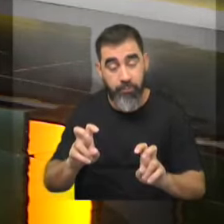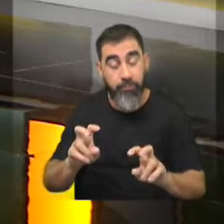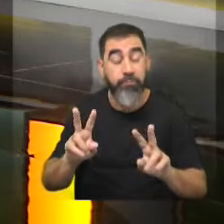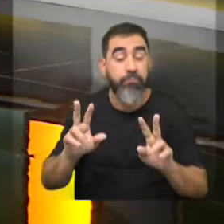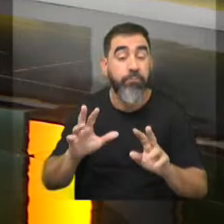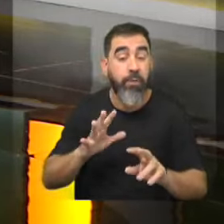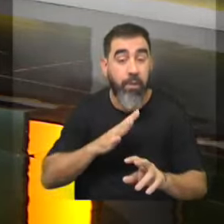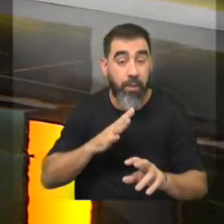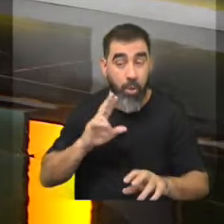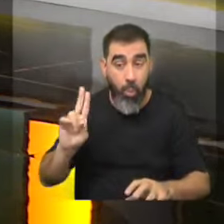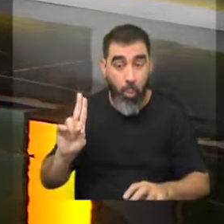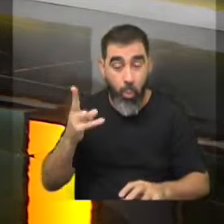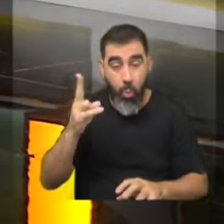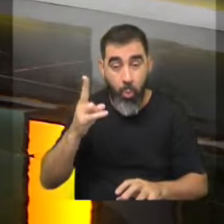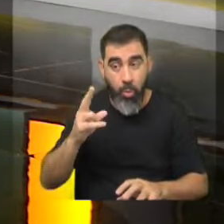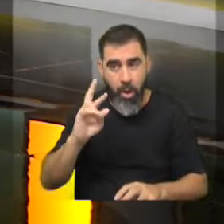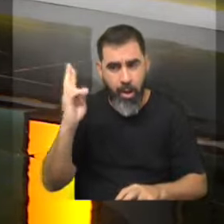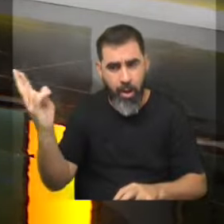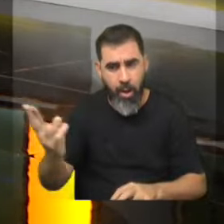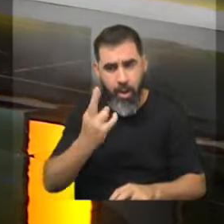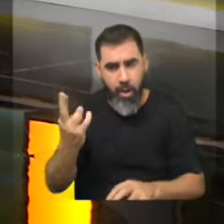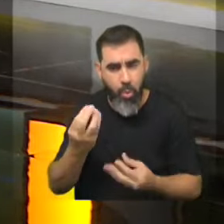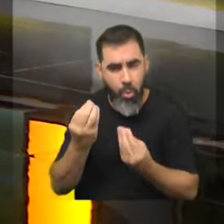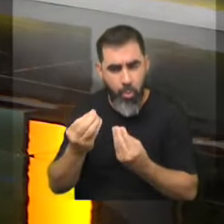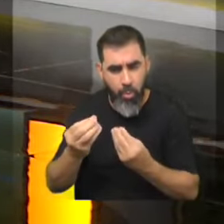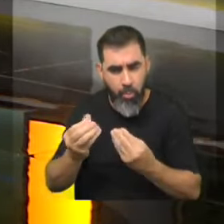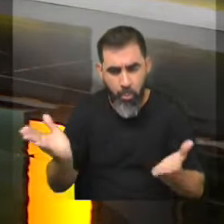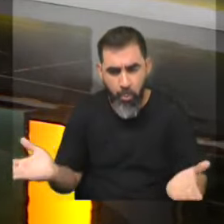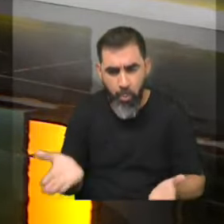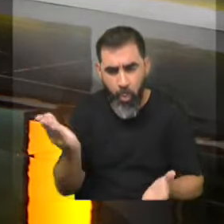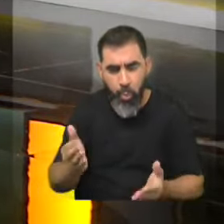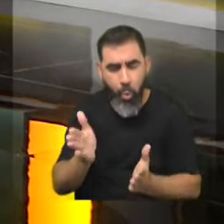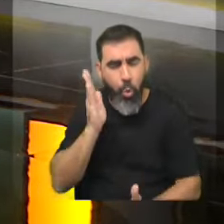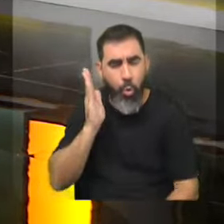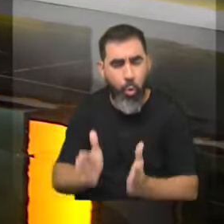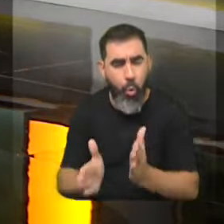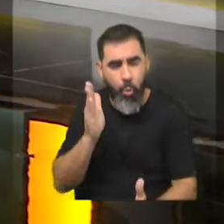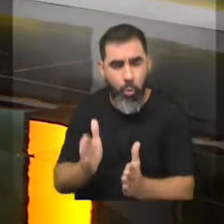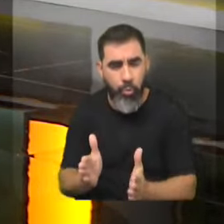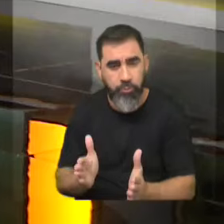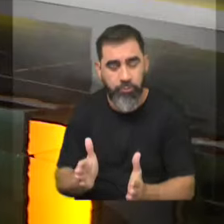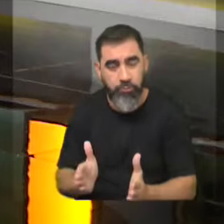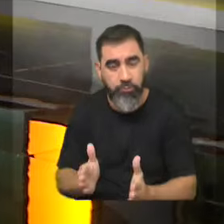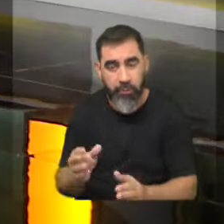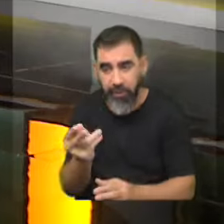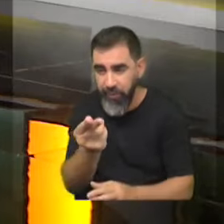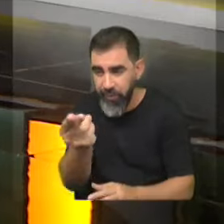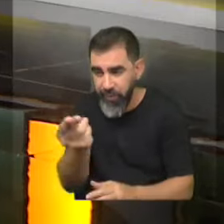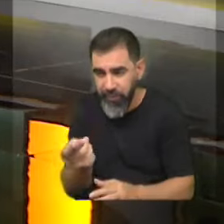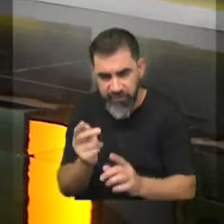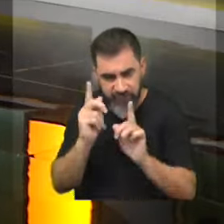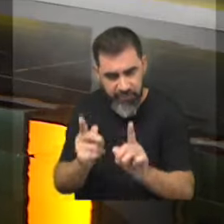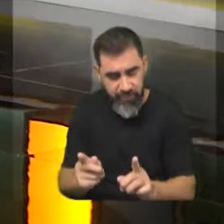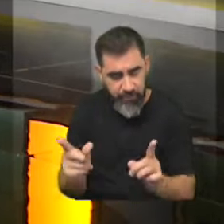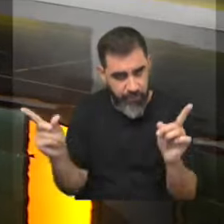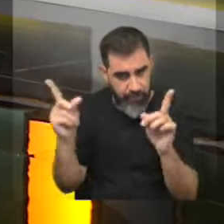que para el uruguayo promedio nos parece rarísimo. ¿Cómo vas a fabricar robots? ¿A que diseño? O sea, todavía fabricarlo, pero diseñarlo también, ¿no?